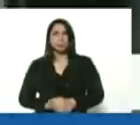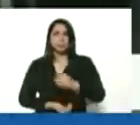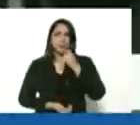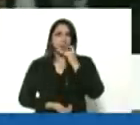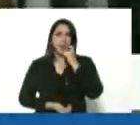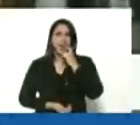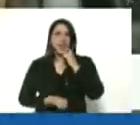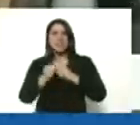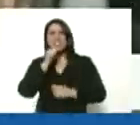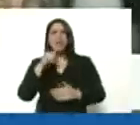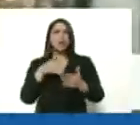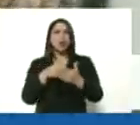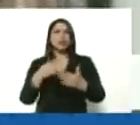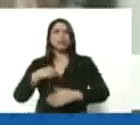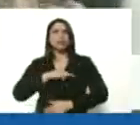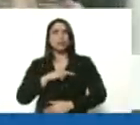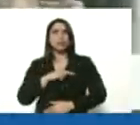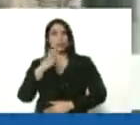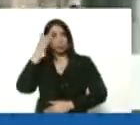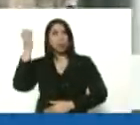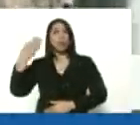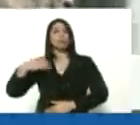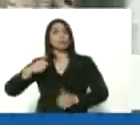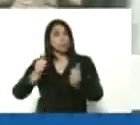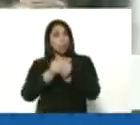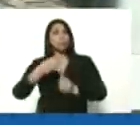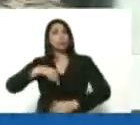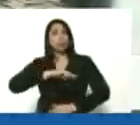¿Quién en contra? Dios con nosotros.